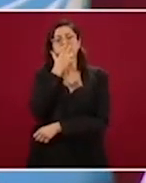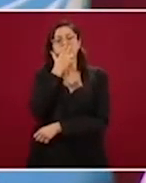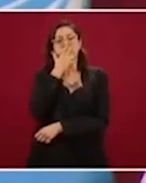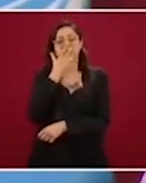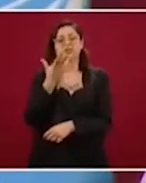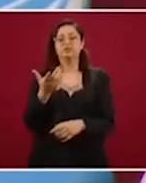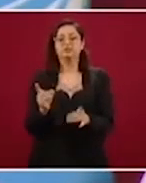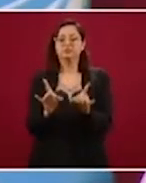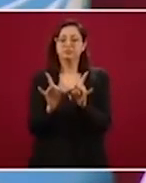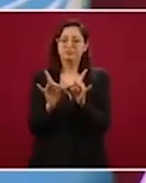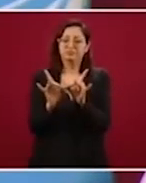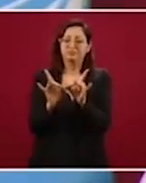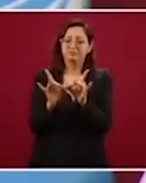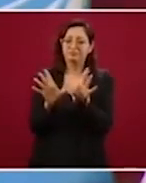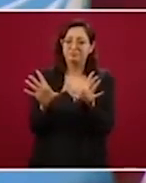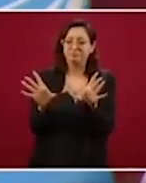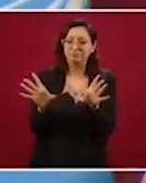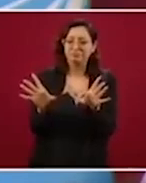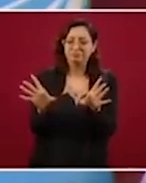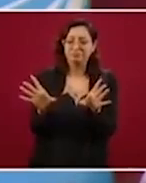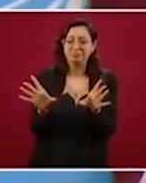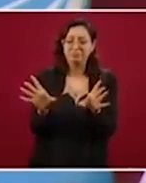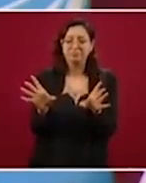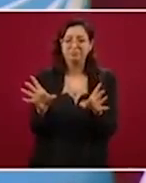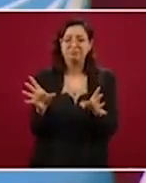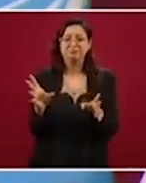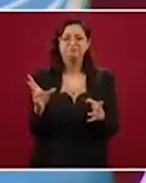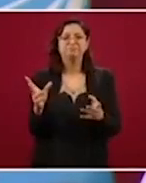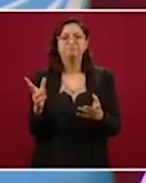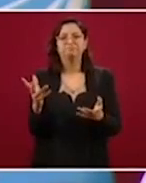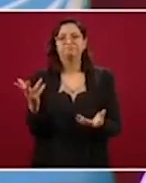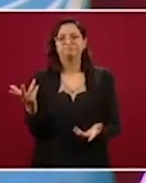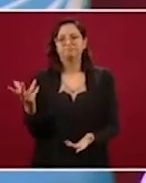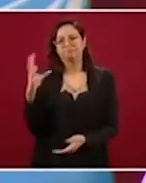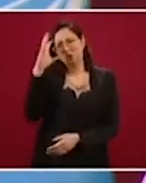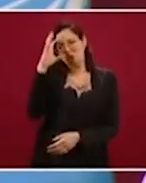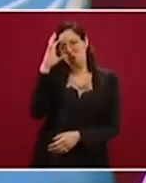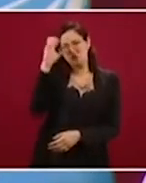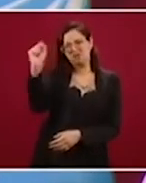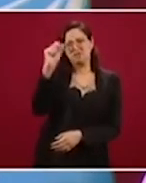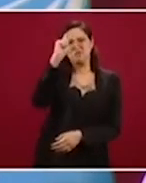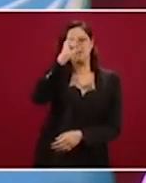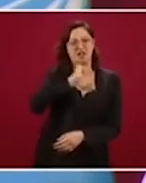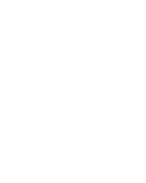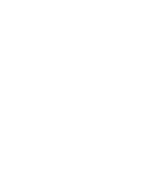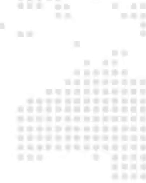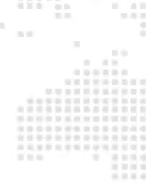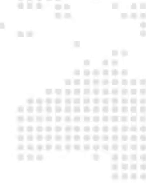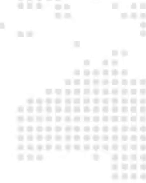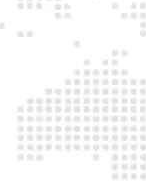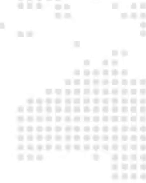la falsa concepción de modernidad.